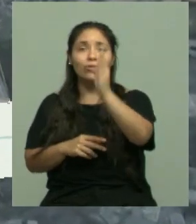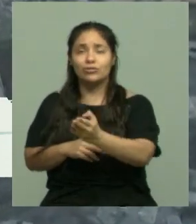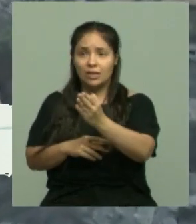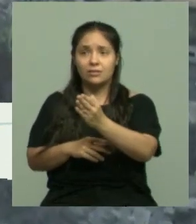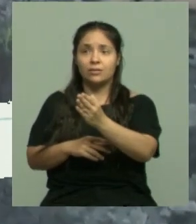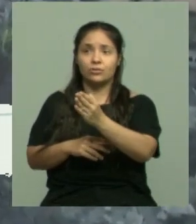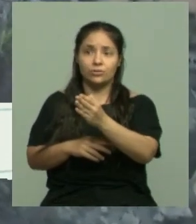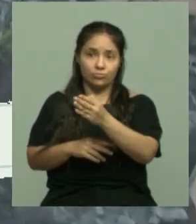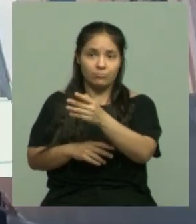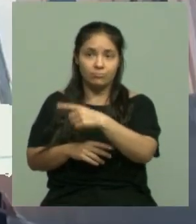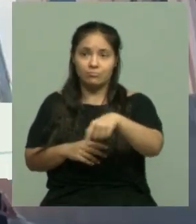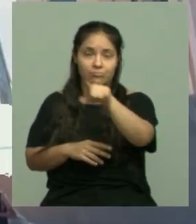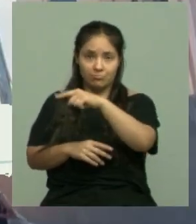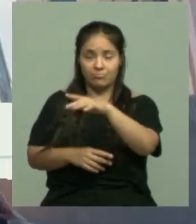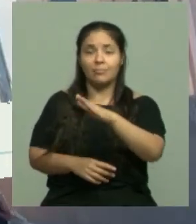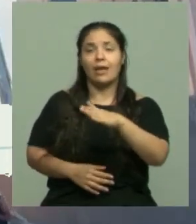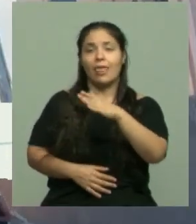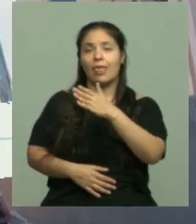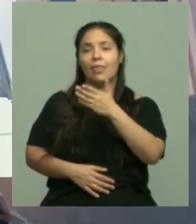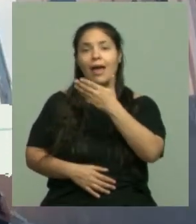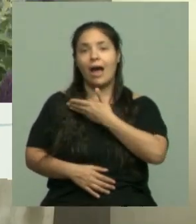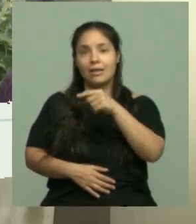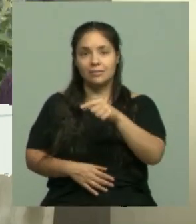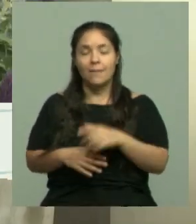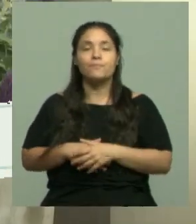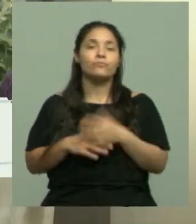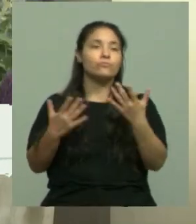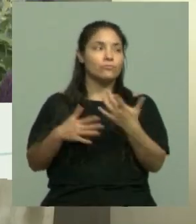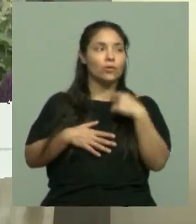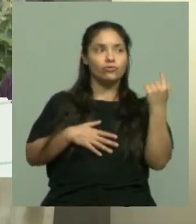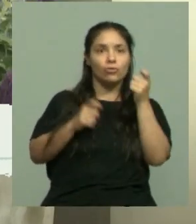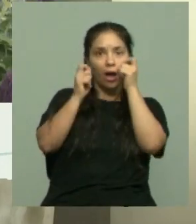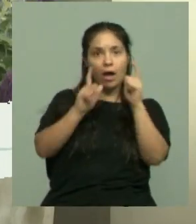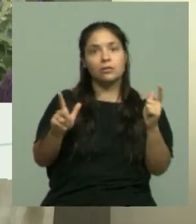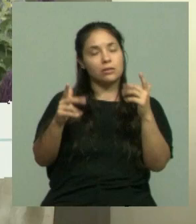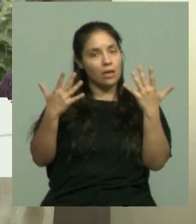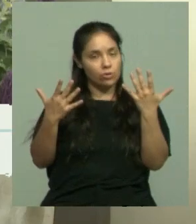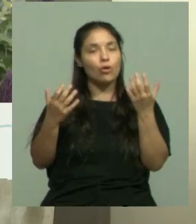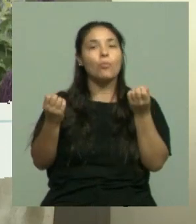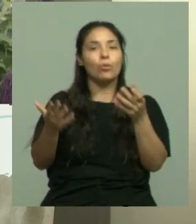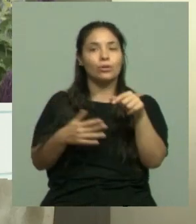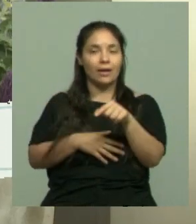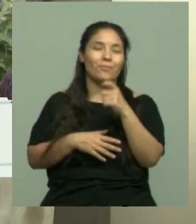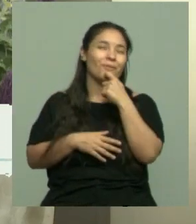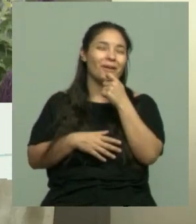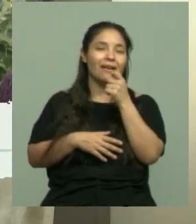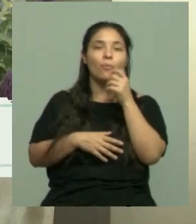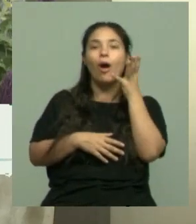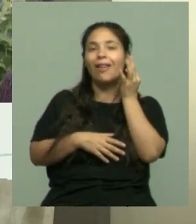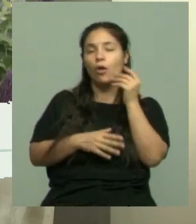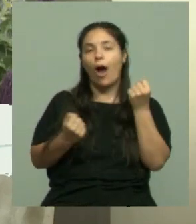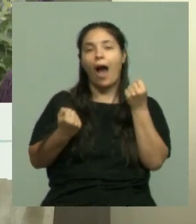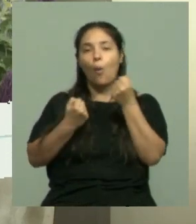gazetíes. Bueno, vamos a estar atentos, por supuesto, a esto, porque se entiende que en caso de avanzar en esta